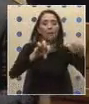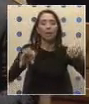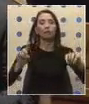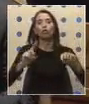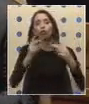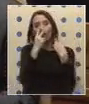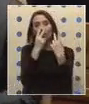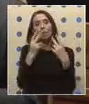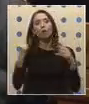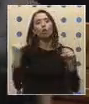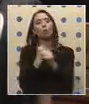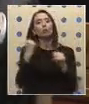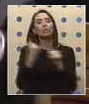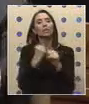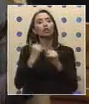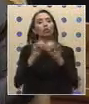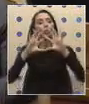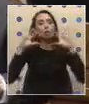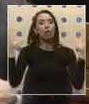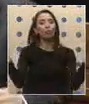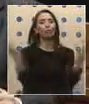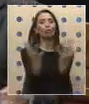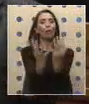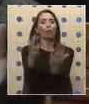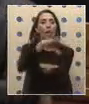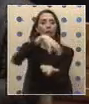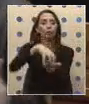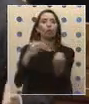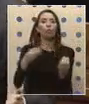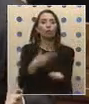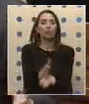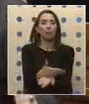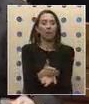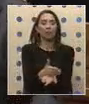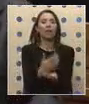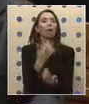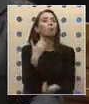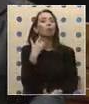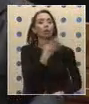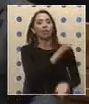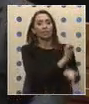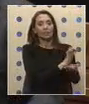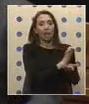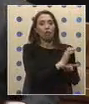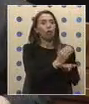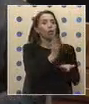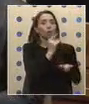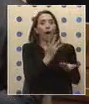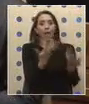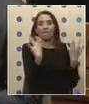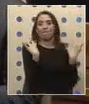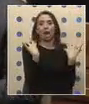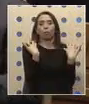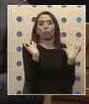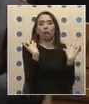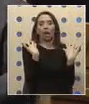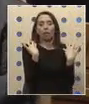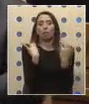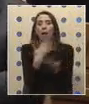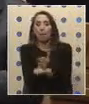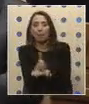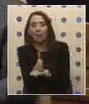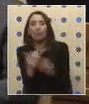construir ciudad. No tenemos una visión de cómo se planifica la ciudad, porque el Estado casi no tiene facultades para planificar las ciudades. Y esto va quedando mucho